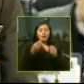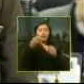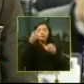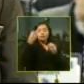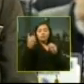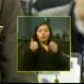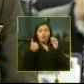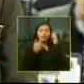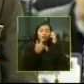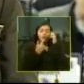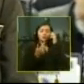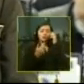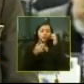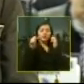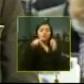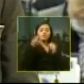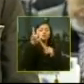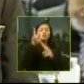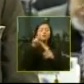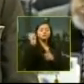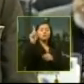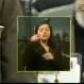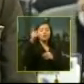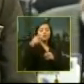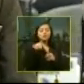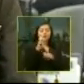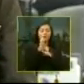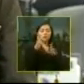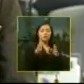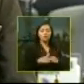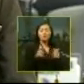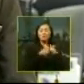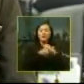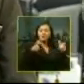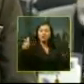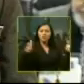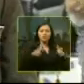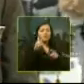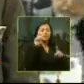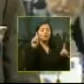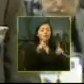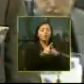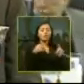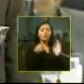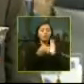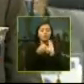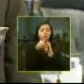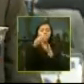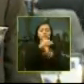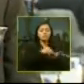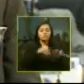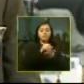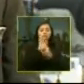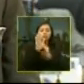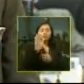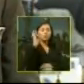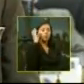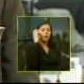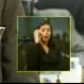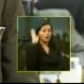también tengo que reiterar que esos 3,5 millones de compatriotas, la mayoría, de acuerdo al índice poblacional, son